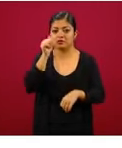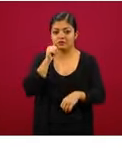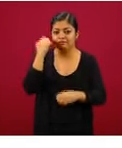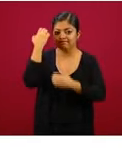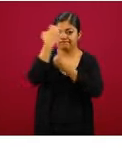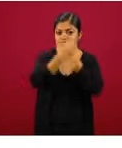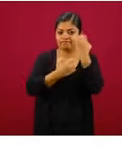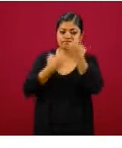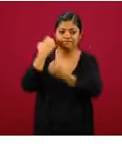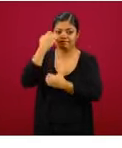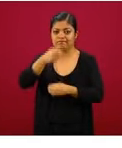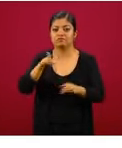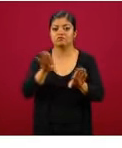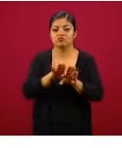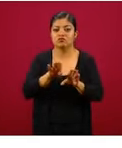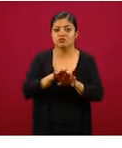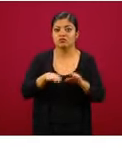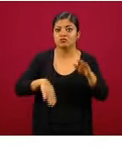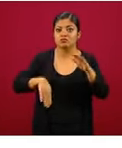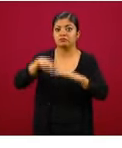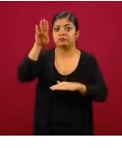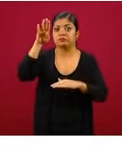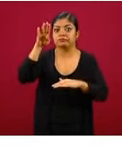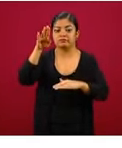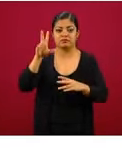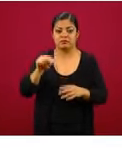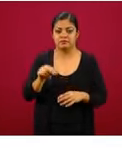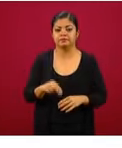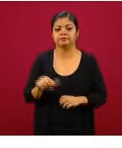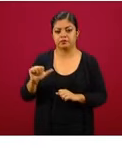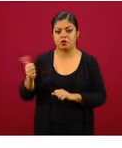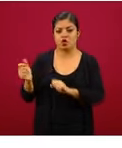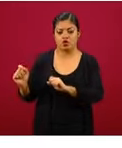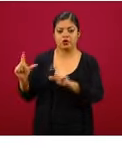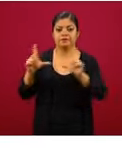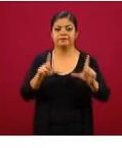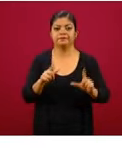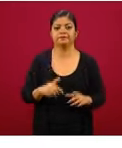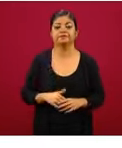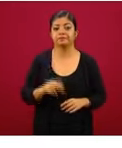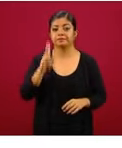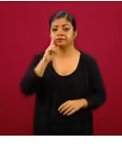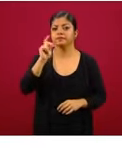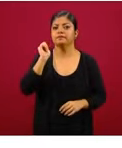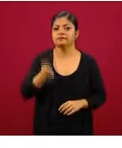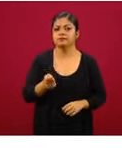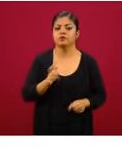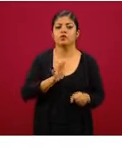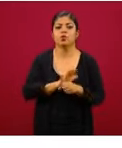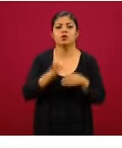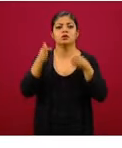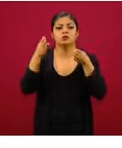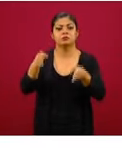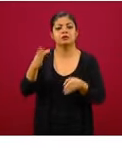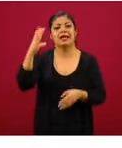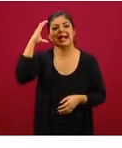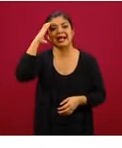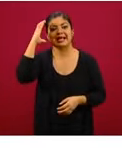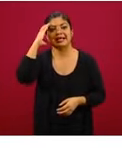monitoreando esta capacidad. Si pasamos a la siguiente diapositiva, veremos las que son específicamente para